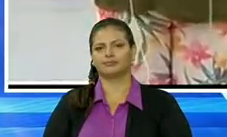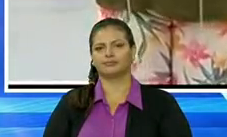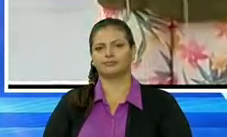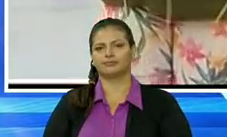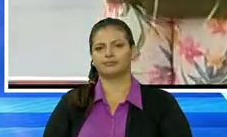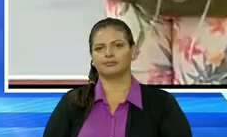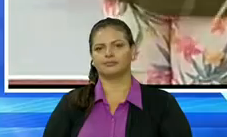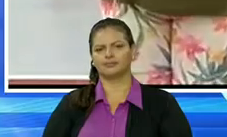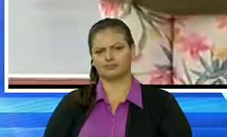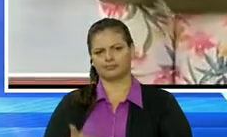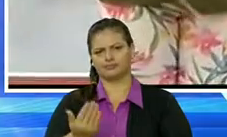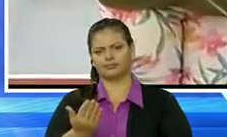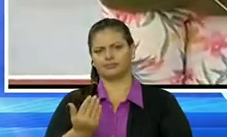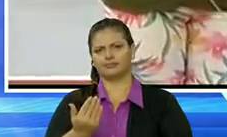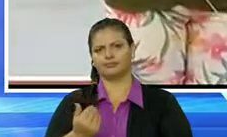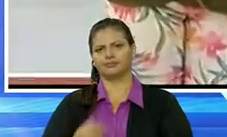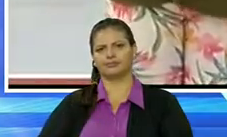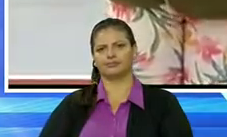Adelante.